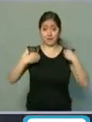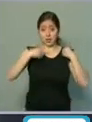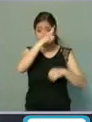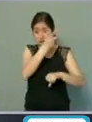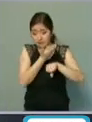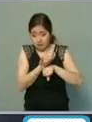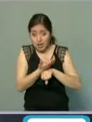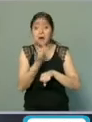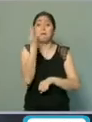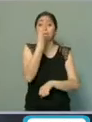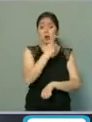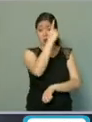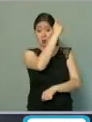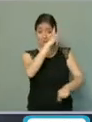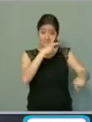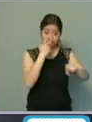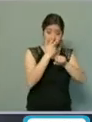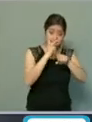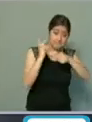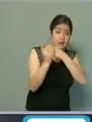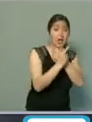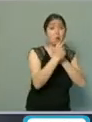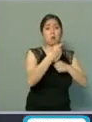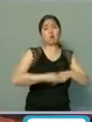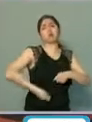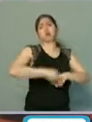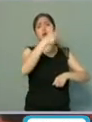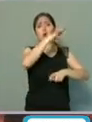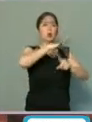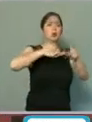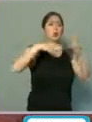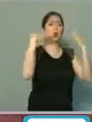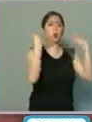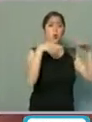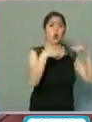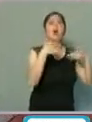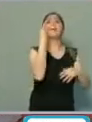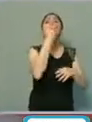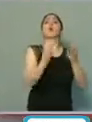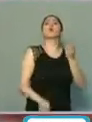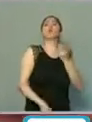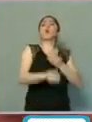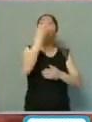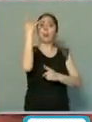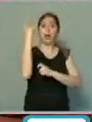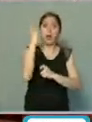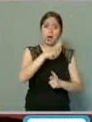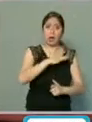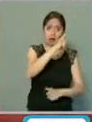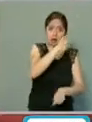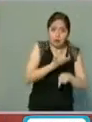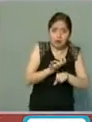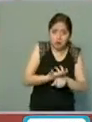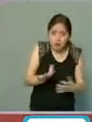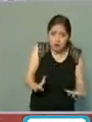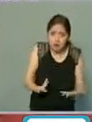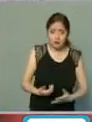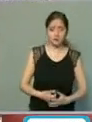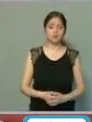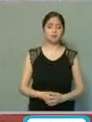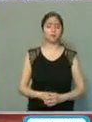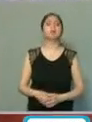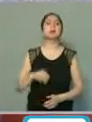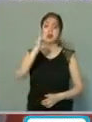Pero siendo un país de primer mundo, ¿cuántas armas tienen en Estados Unidos? Sí, esa es una muy buena pregunta. O sea, es un derecho, ¿por qué?